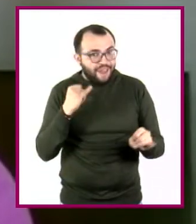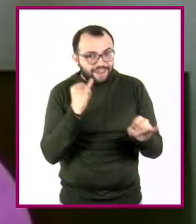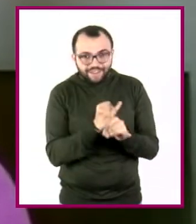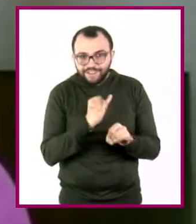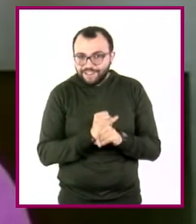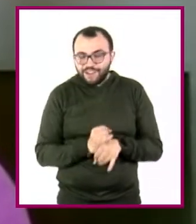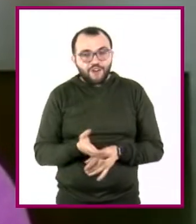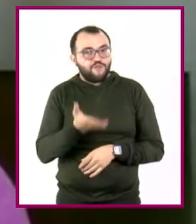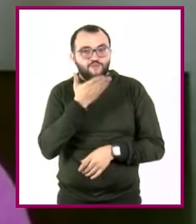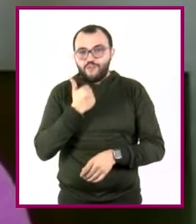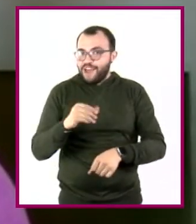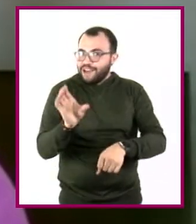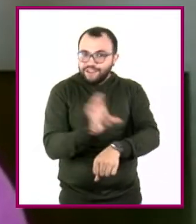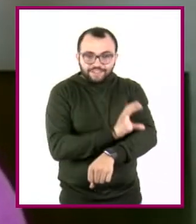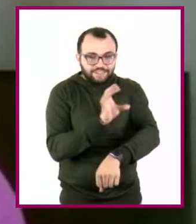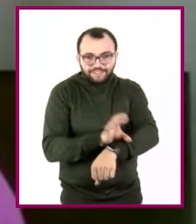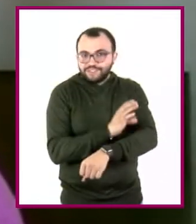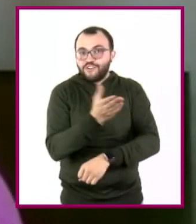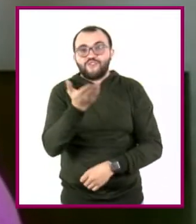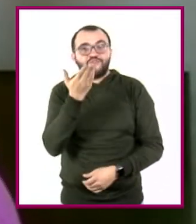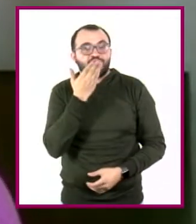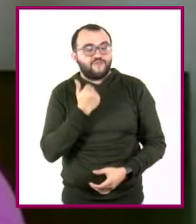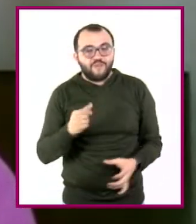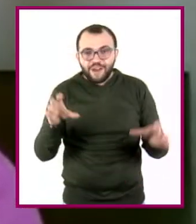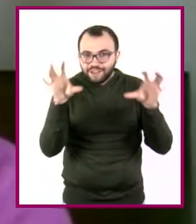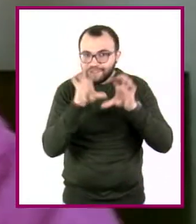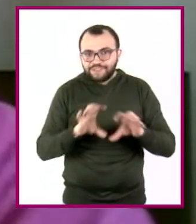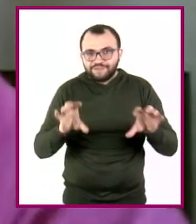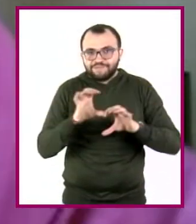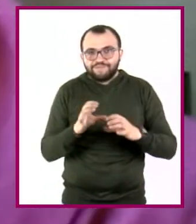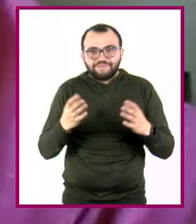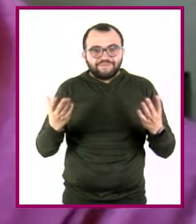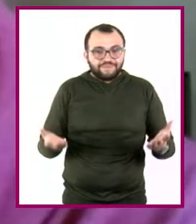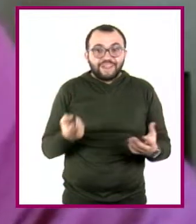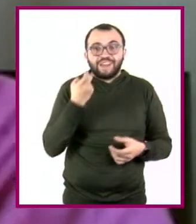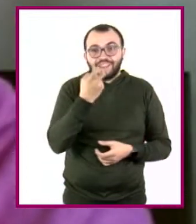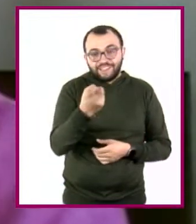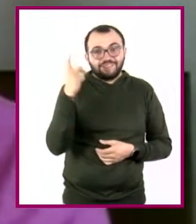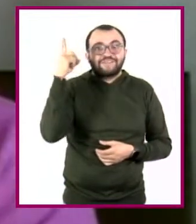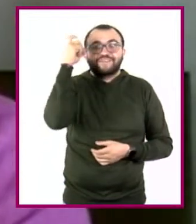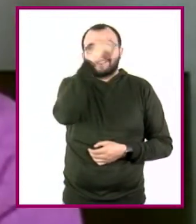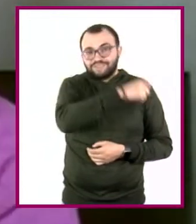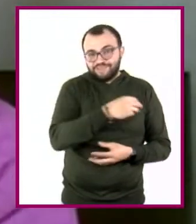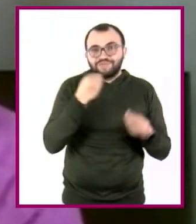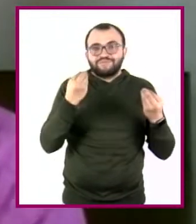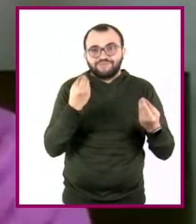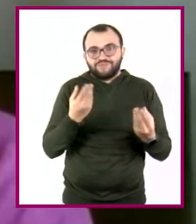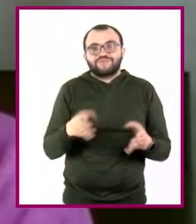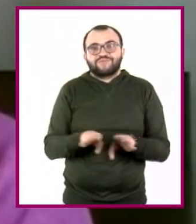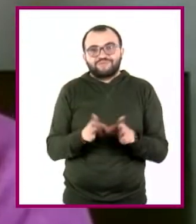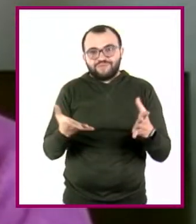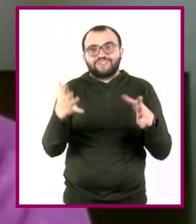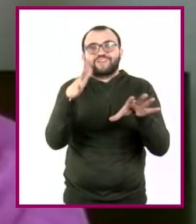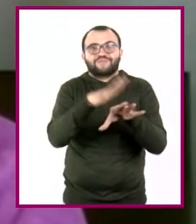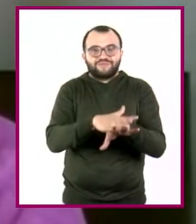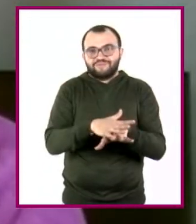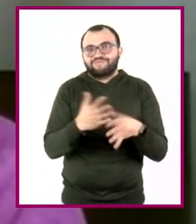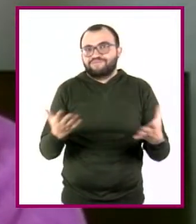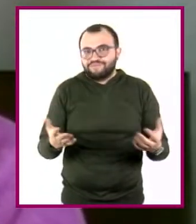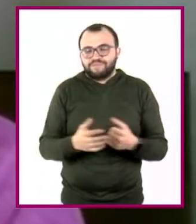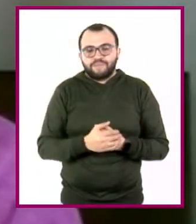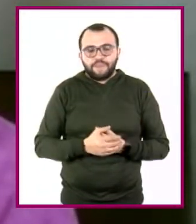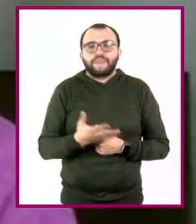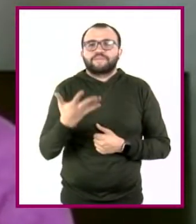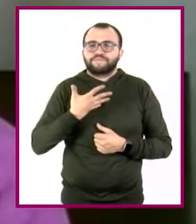internet, no hay electricidad, no hay acceso a una computadora, y esto dificulta mucho la inclusión. Por supuesto,